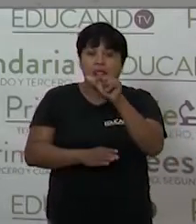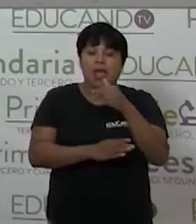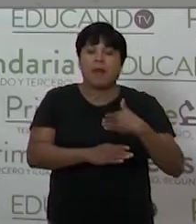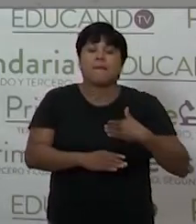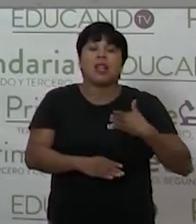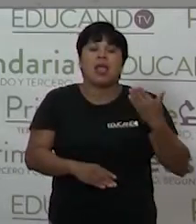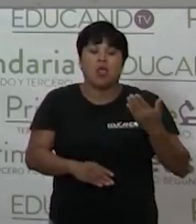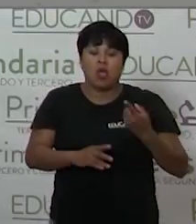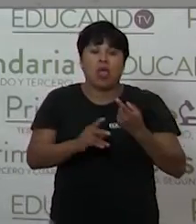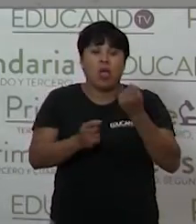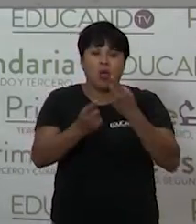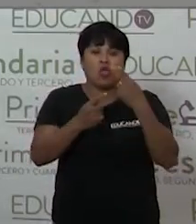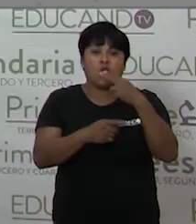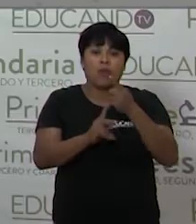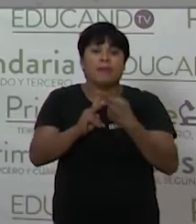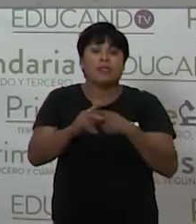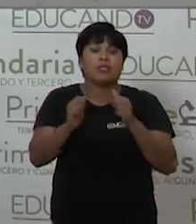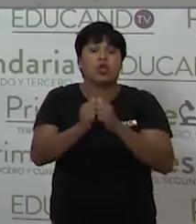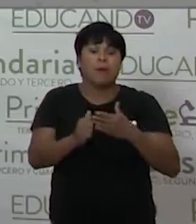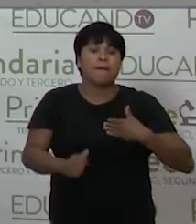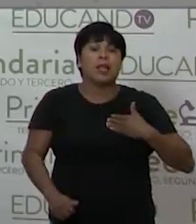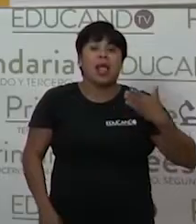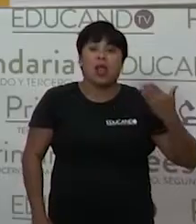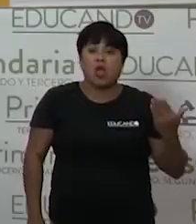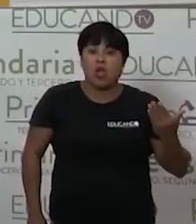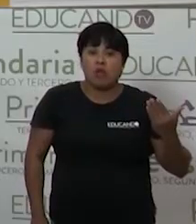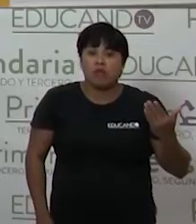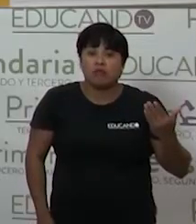nombre empieza como milagro